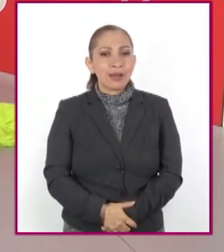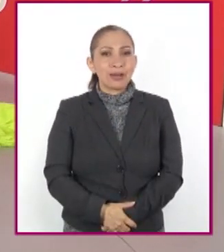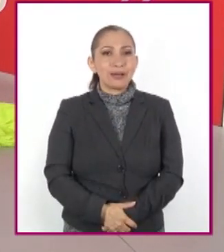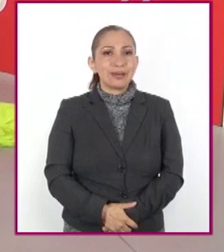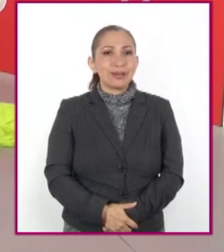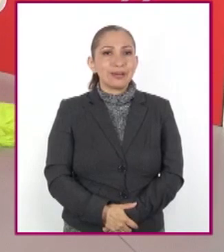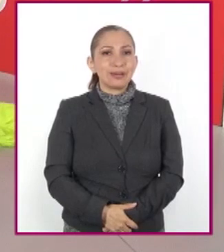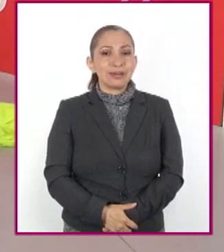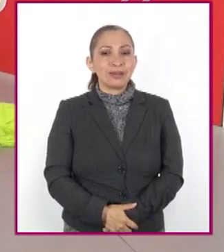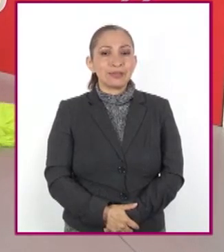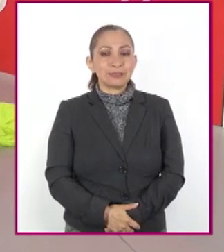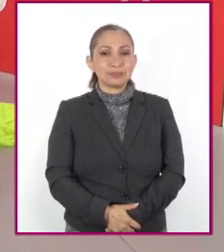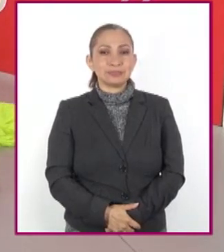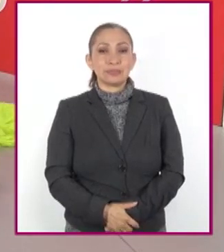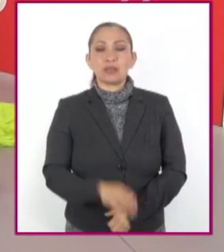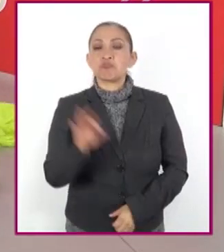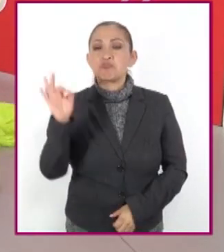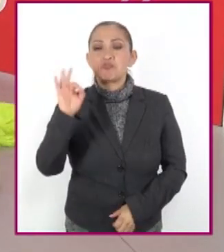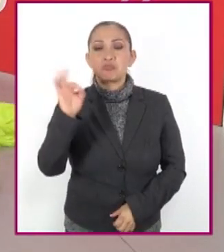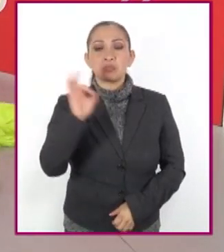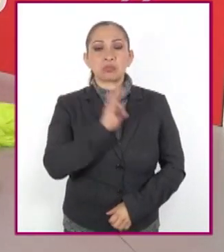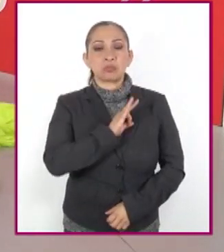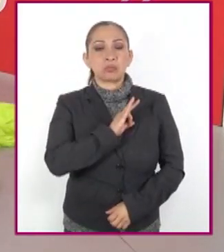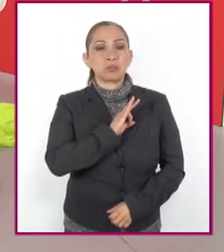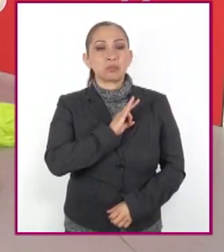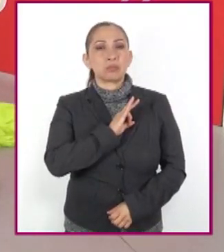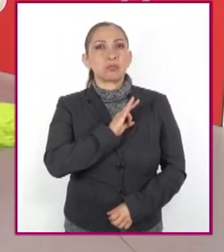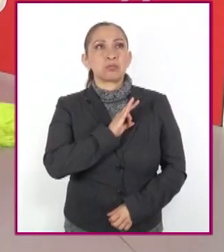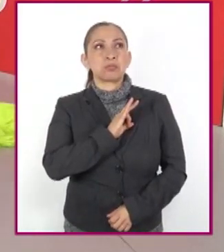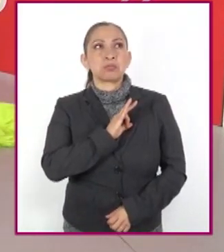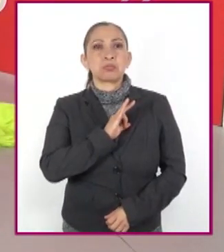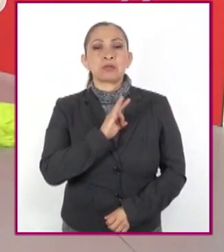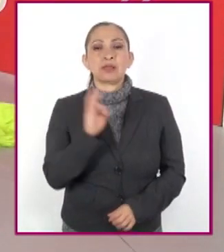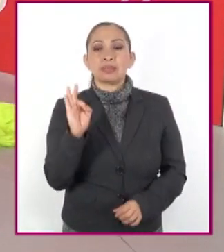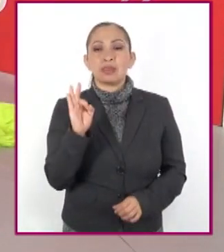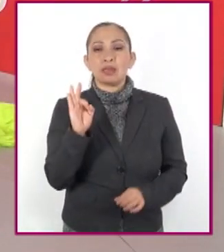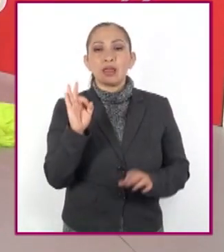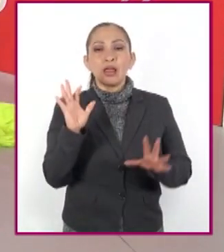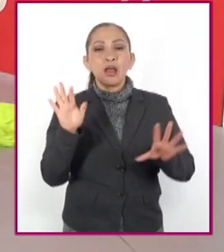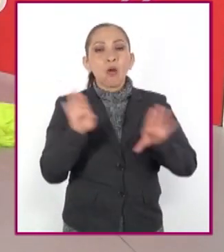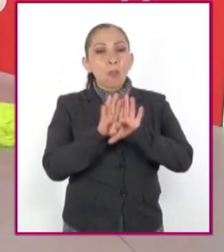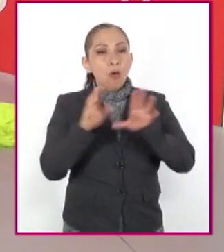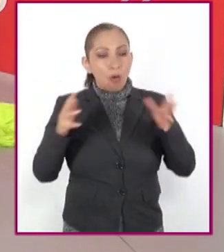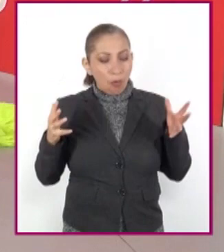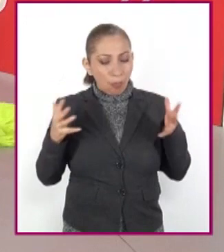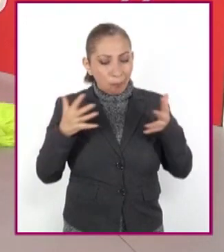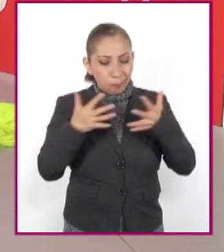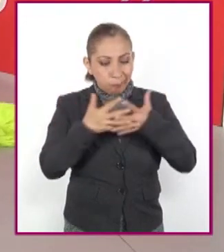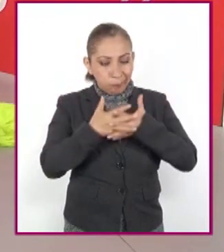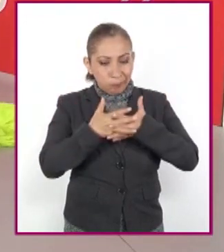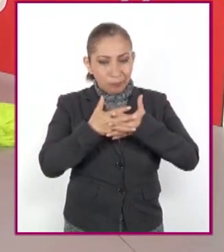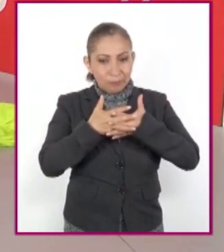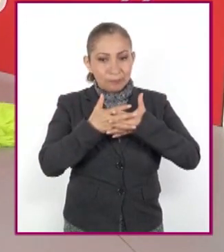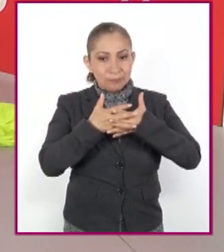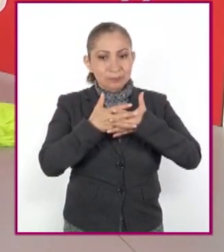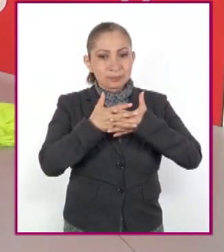Yo creo que podría ser una combinación